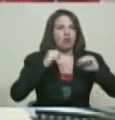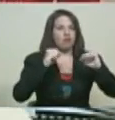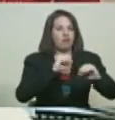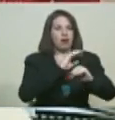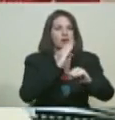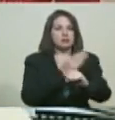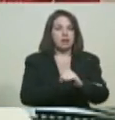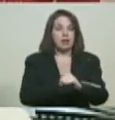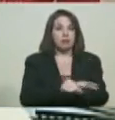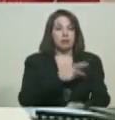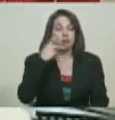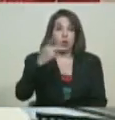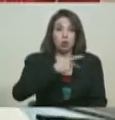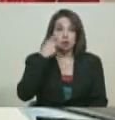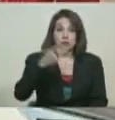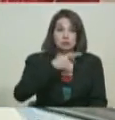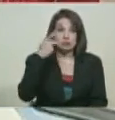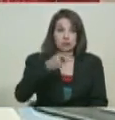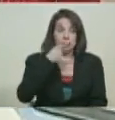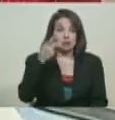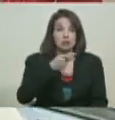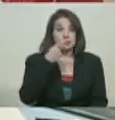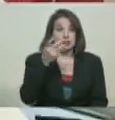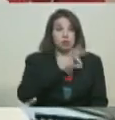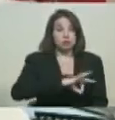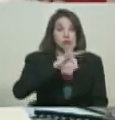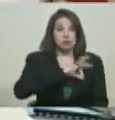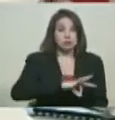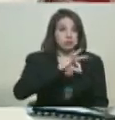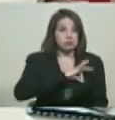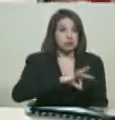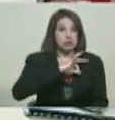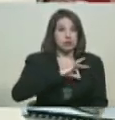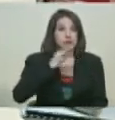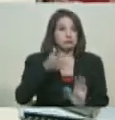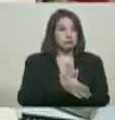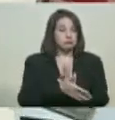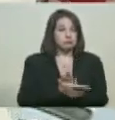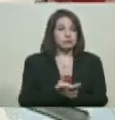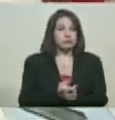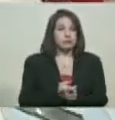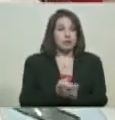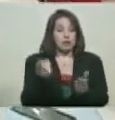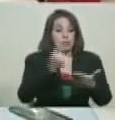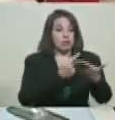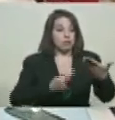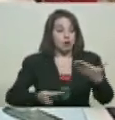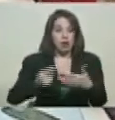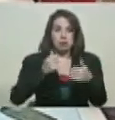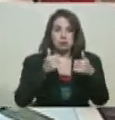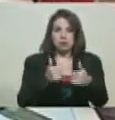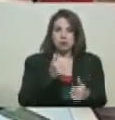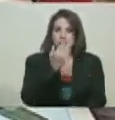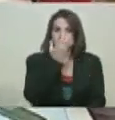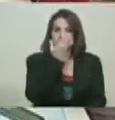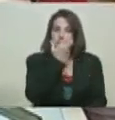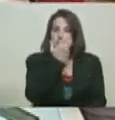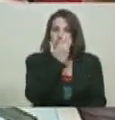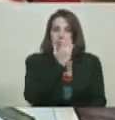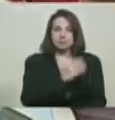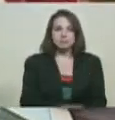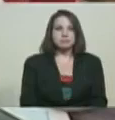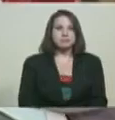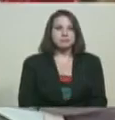políticas sociales y de alianzas de la revolución bolivariana dibujarlo bien y dibujarlo